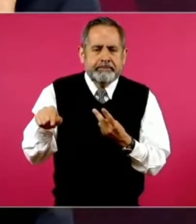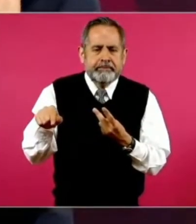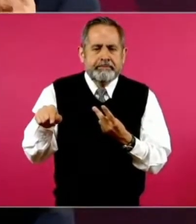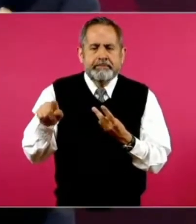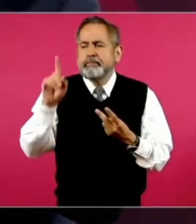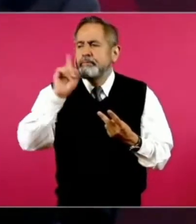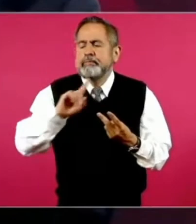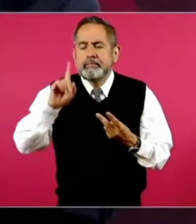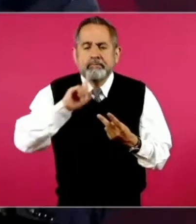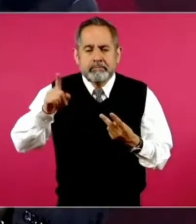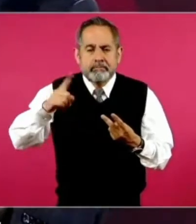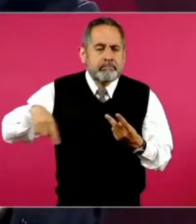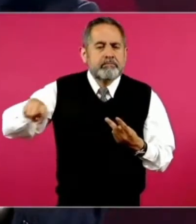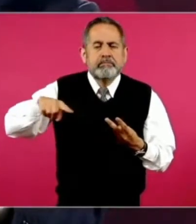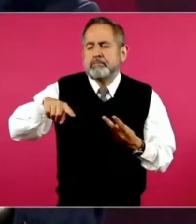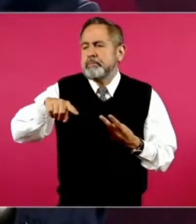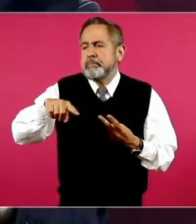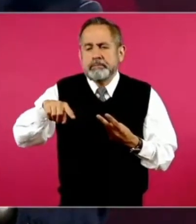mujeres